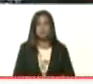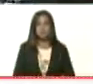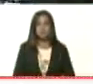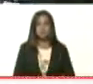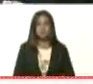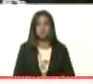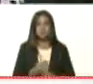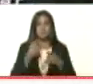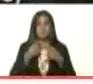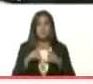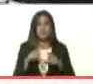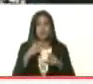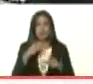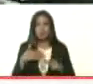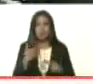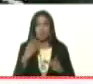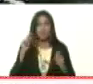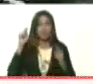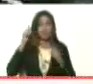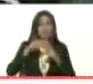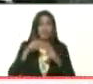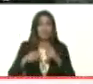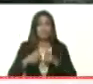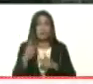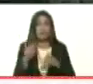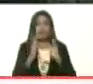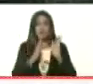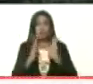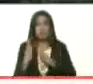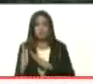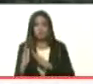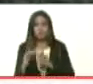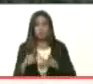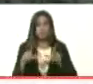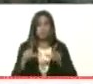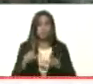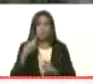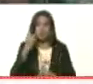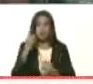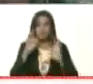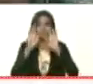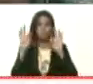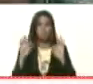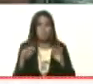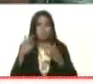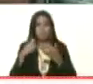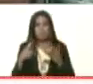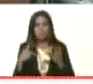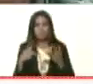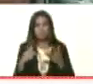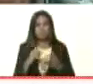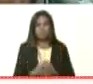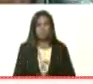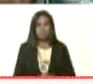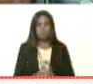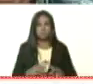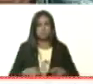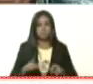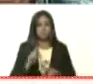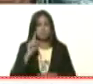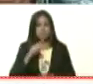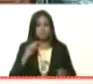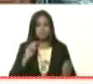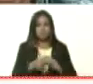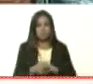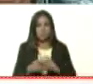Sin embargo, esto no se podrá alcanzar a menos que el control, de una forma u otra, dentro de ciertos límites, se